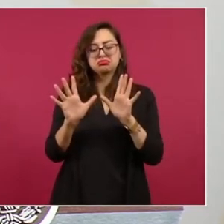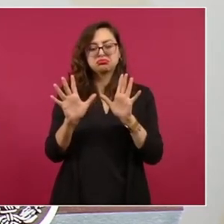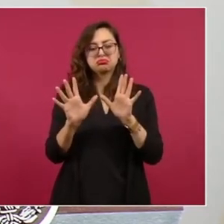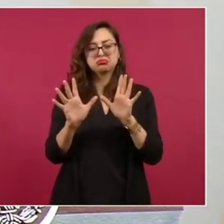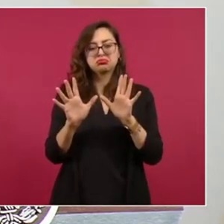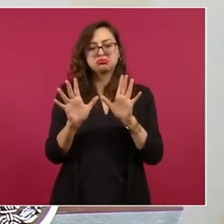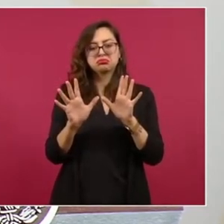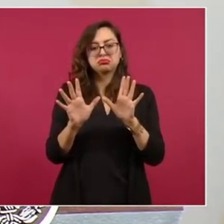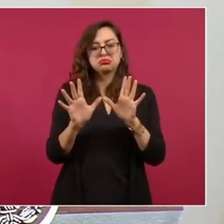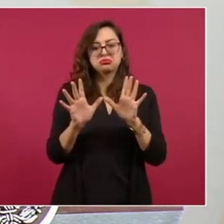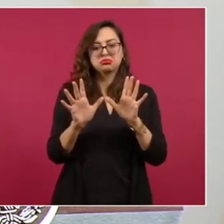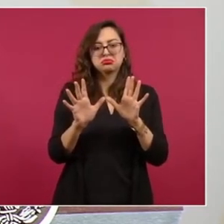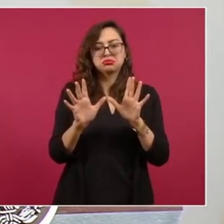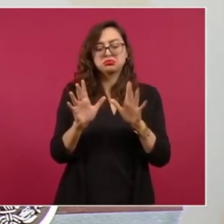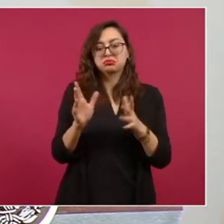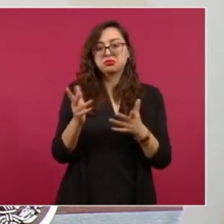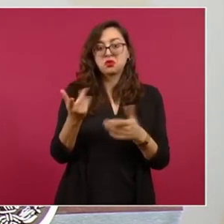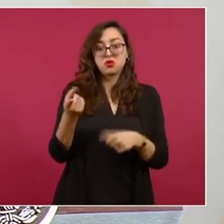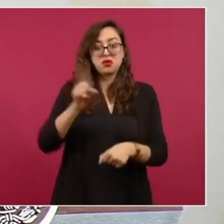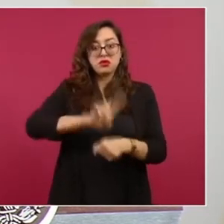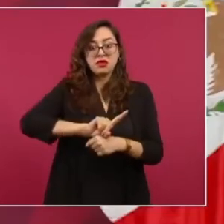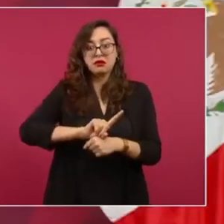en vez de quitarnos nos iban a dar,